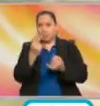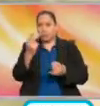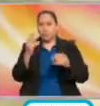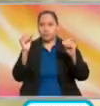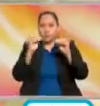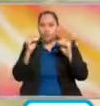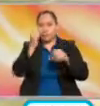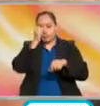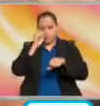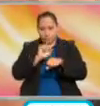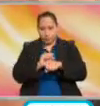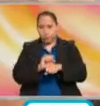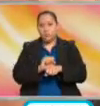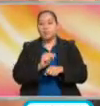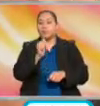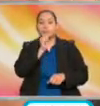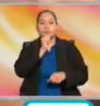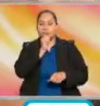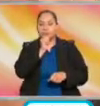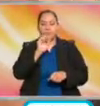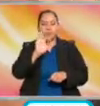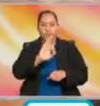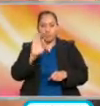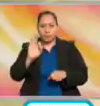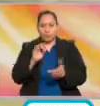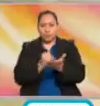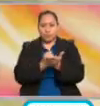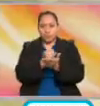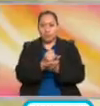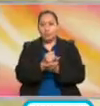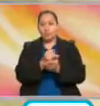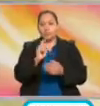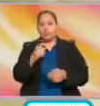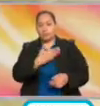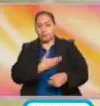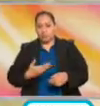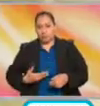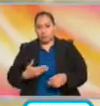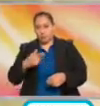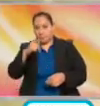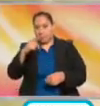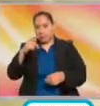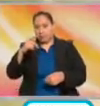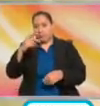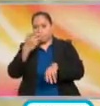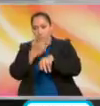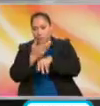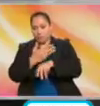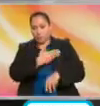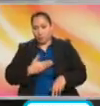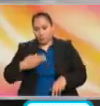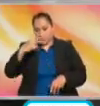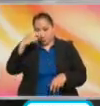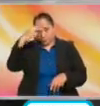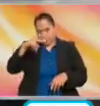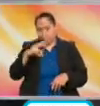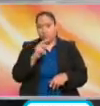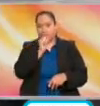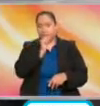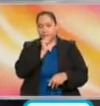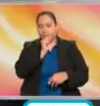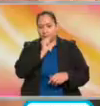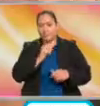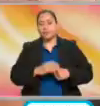y aún no hay una fecha definida para que haya una reunión entre Donald Trump y el presidente Peña Nieto, que eso sería muy importante.